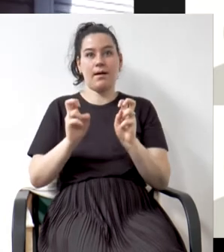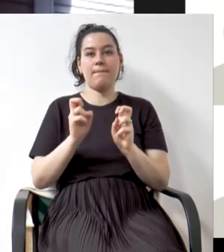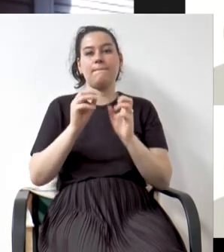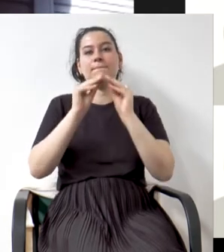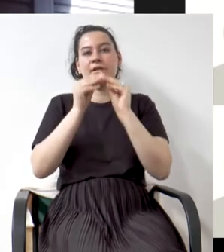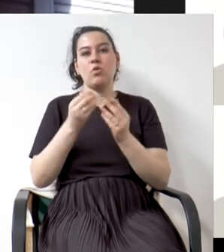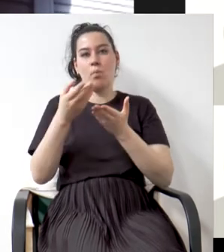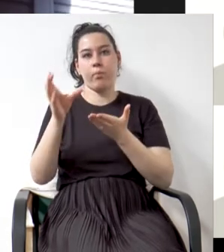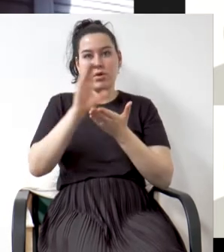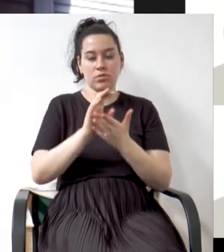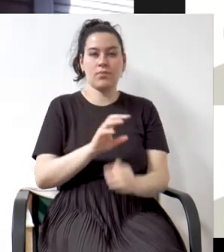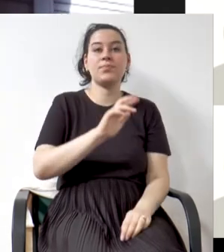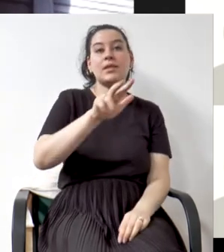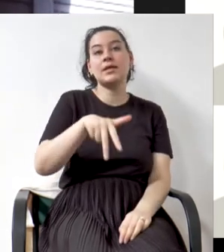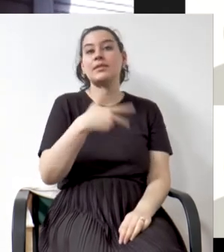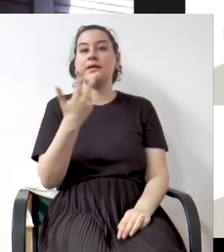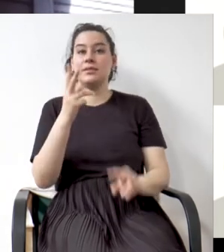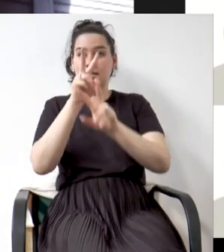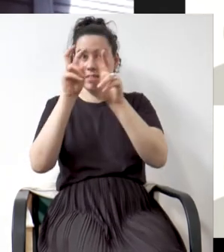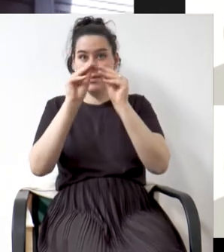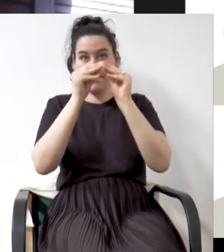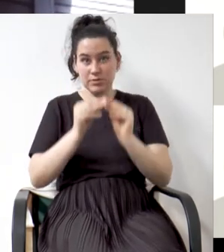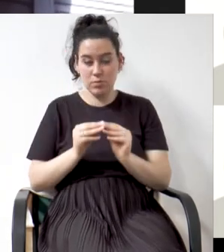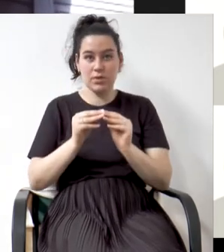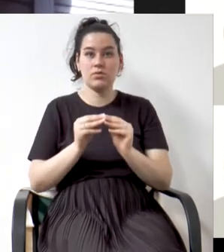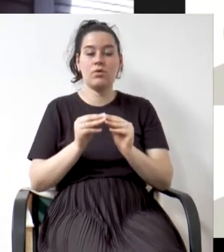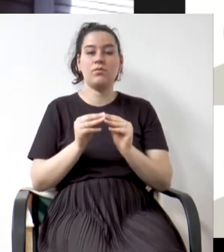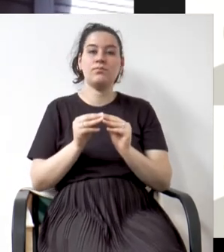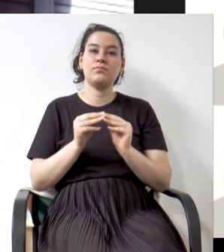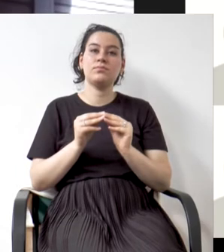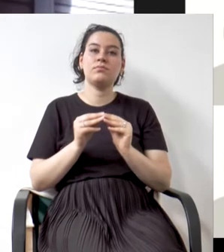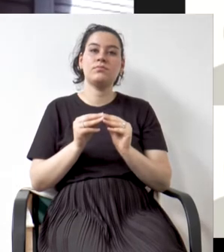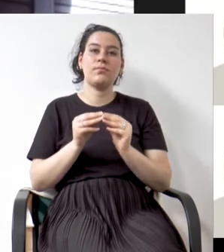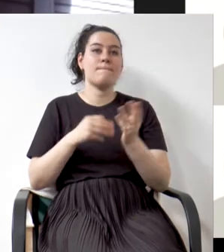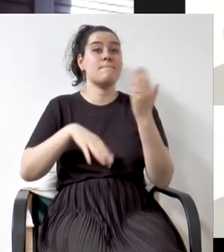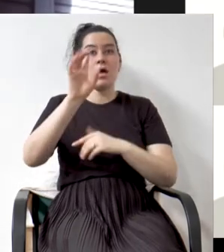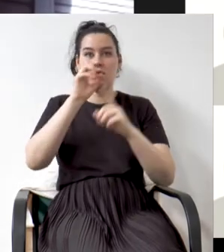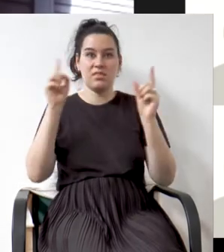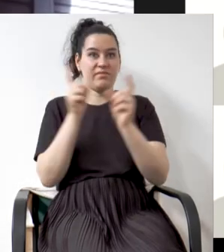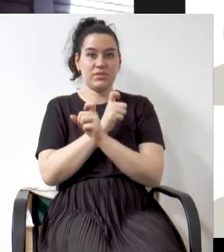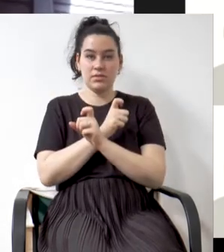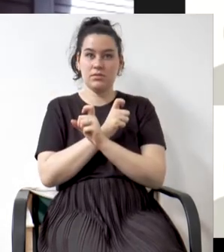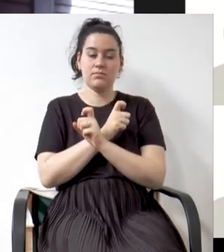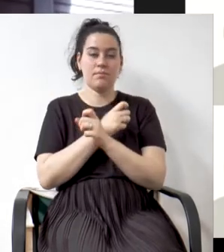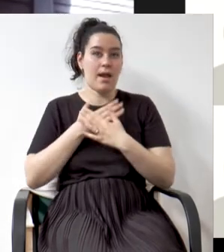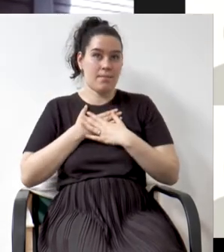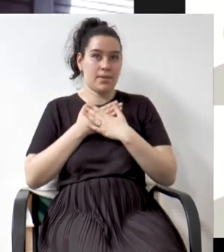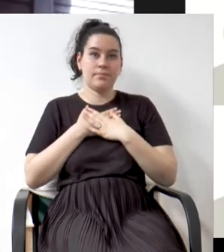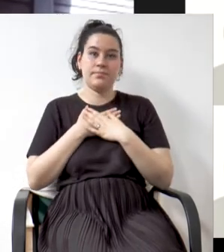ese presupuesto. Y el tercer punto asociado con presupuesto tiene que ver con algo que es lo más difícil de todo para